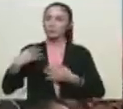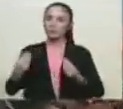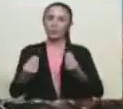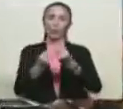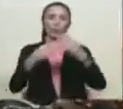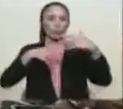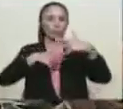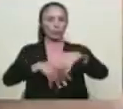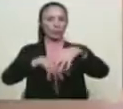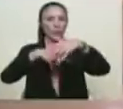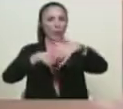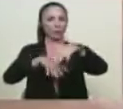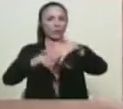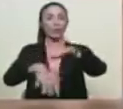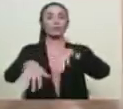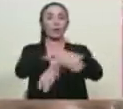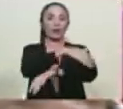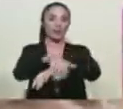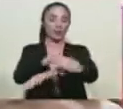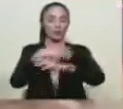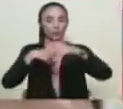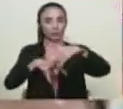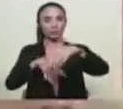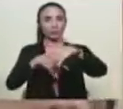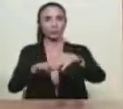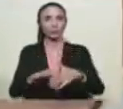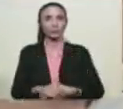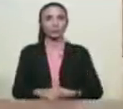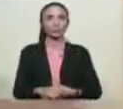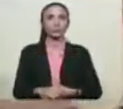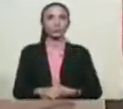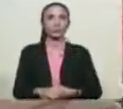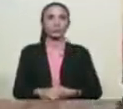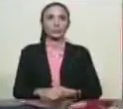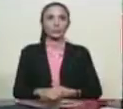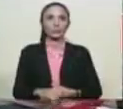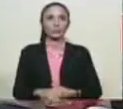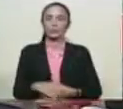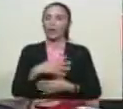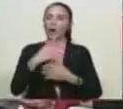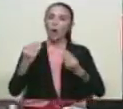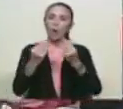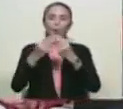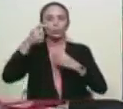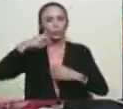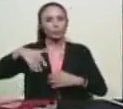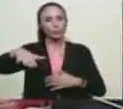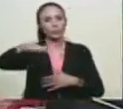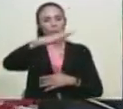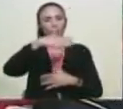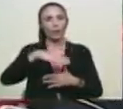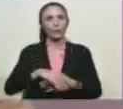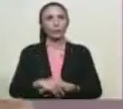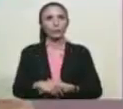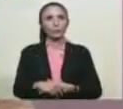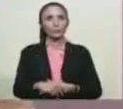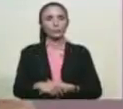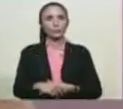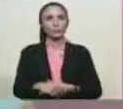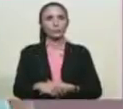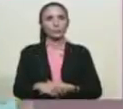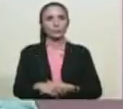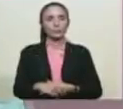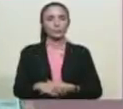juntos en las calles de Venezuela. Y de corazón estaré con la Cumbre de los Pueblos allá en Lima, que se va a reunir con